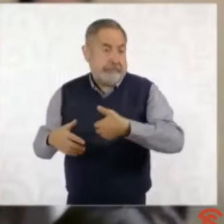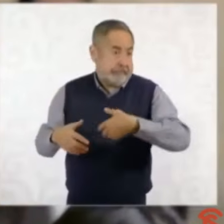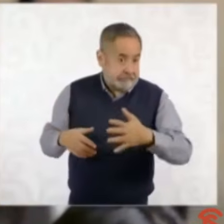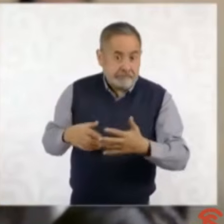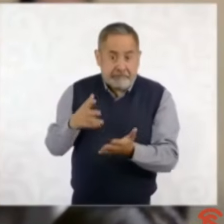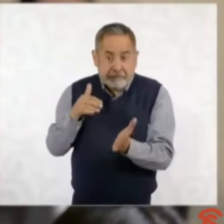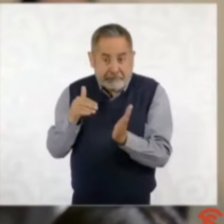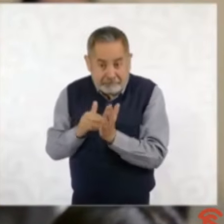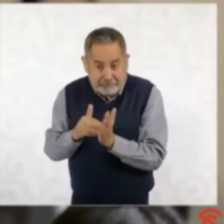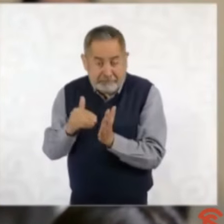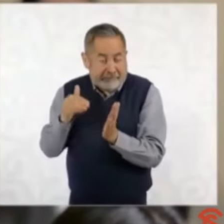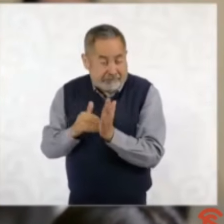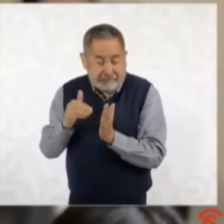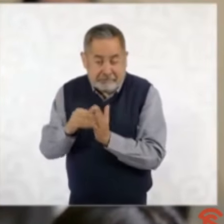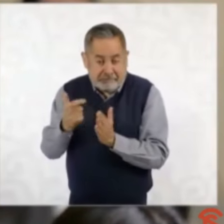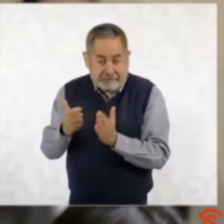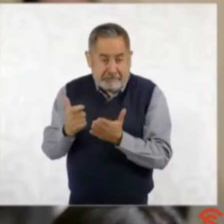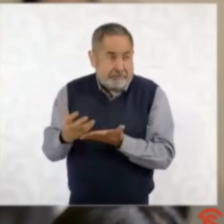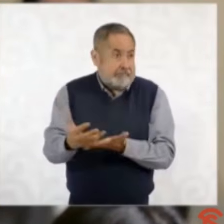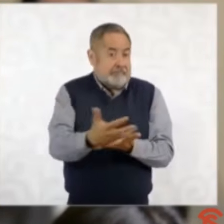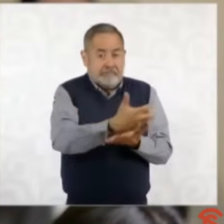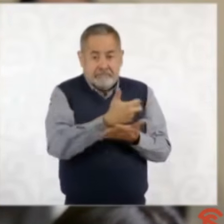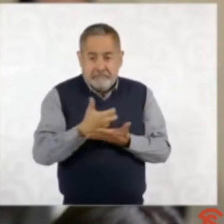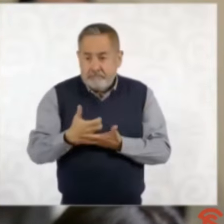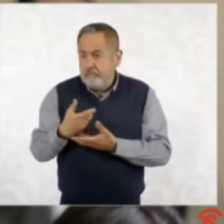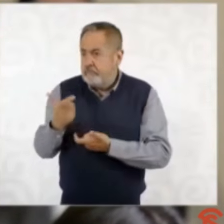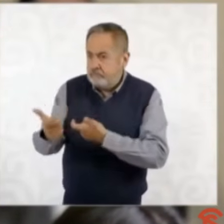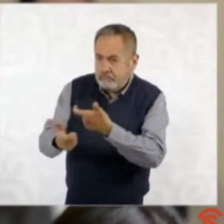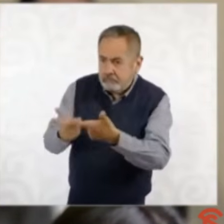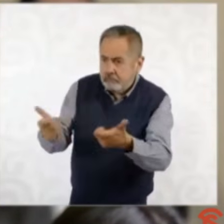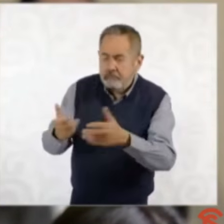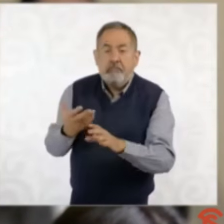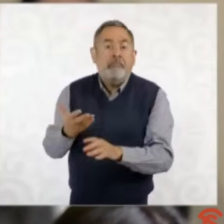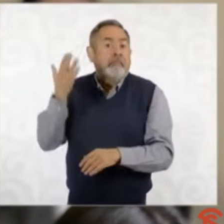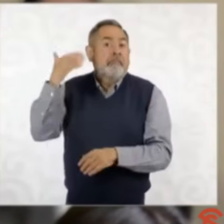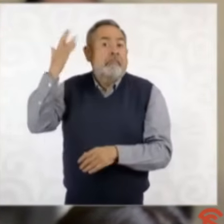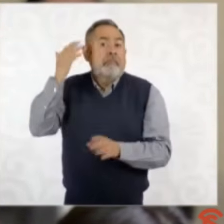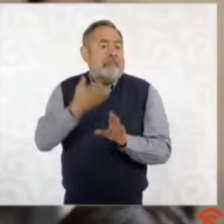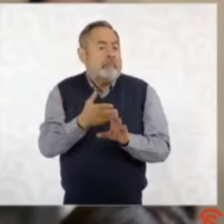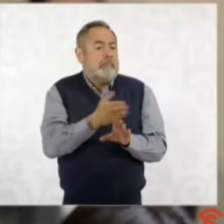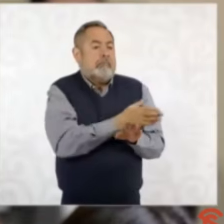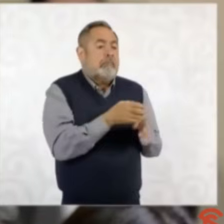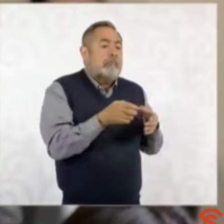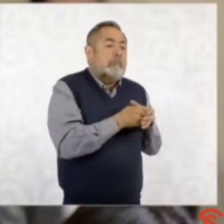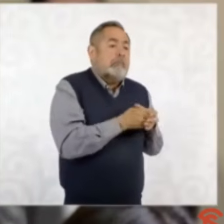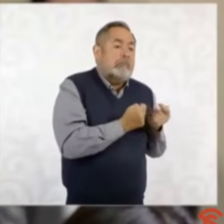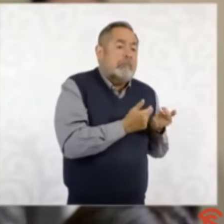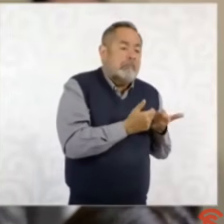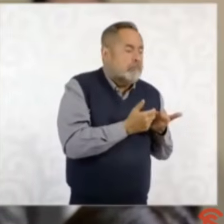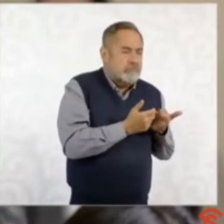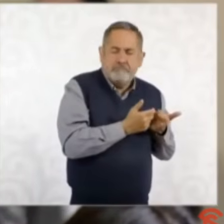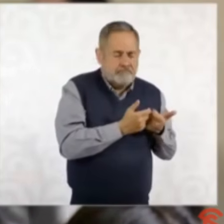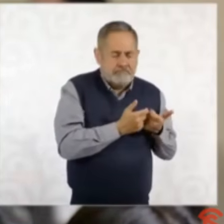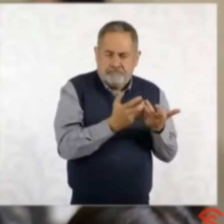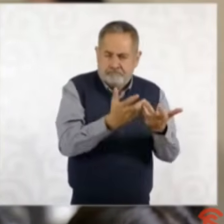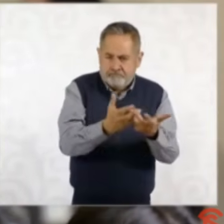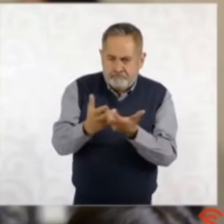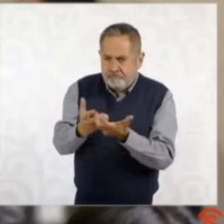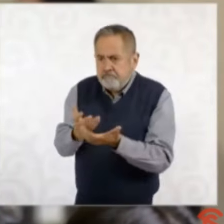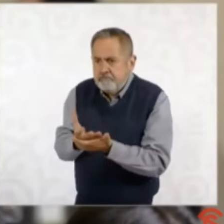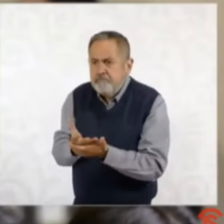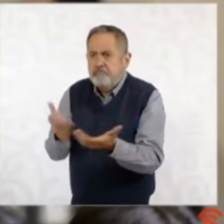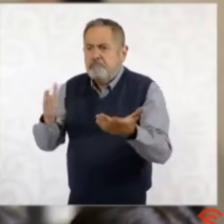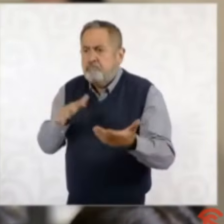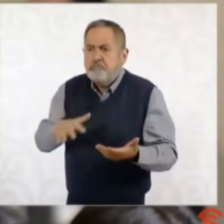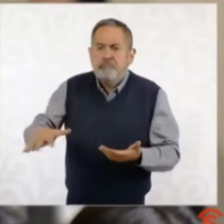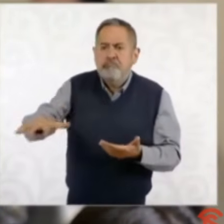de millones de pesos que antes se quedaban en manos de unos cuantos y que hoy se destinan al bienestar del pueblo de México. Sin